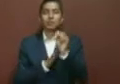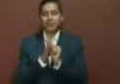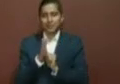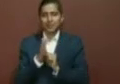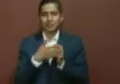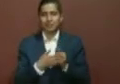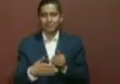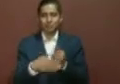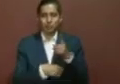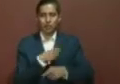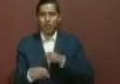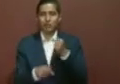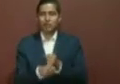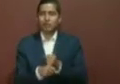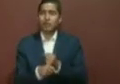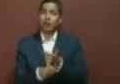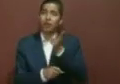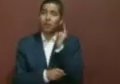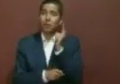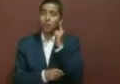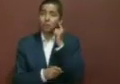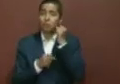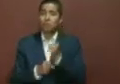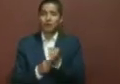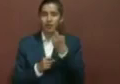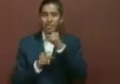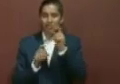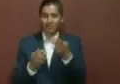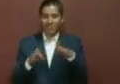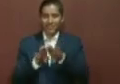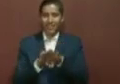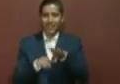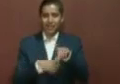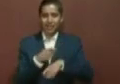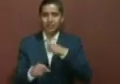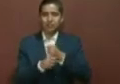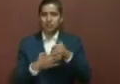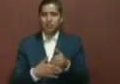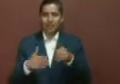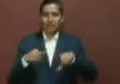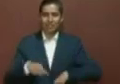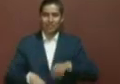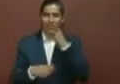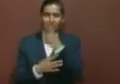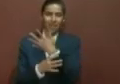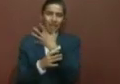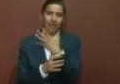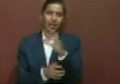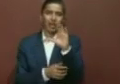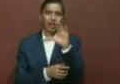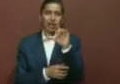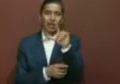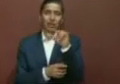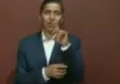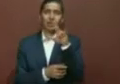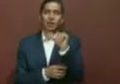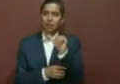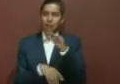que seguramente hacia los meses del cierre, por las todas las actividades que ya mencionó Claudia, esto se va a